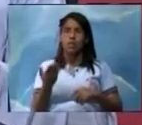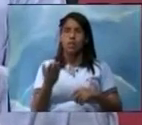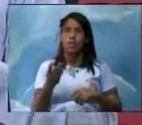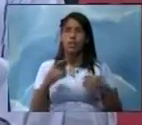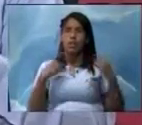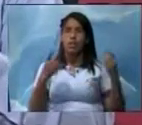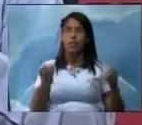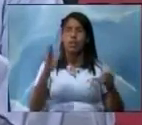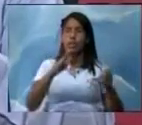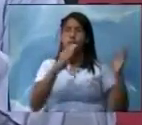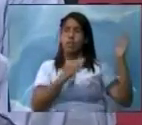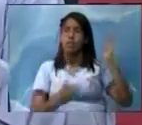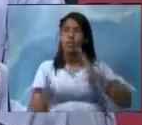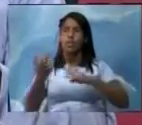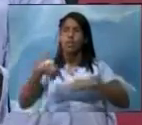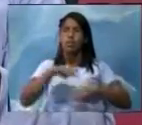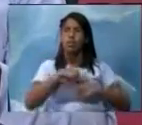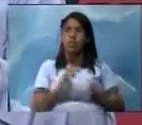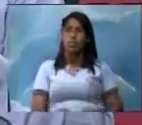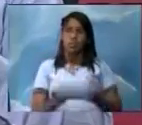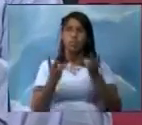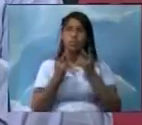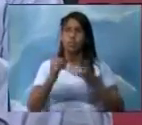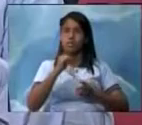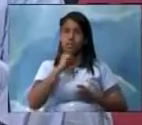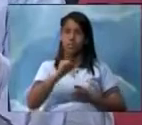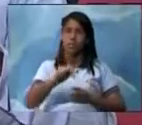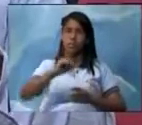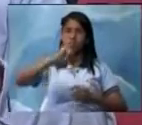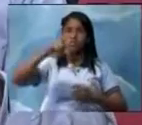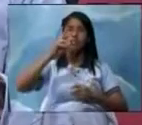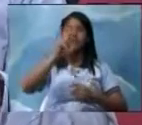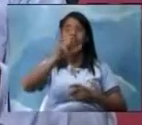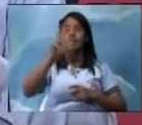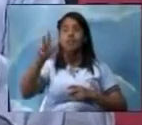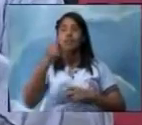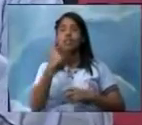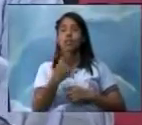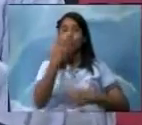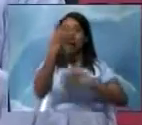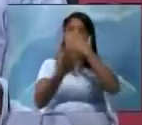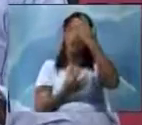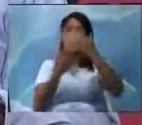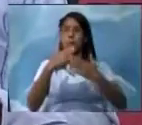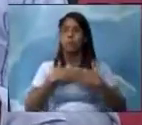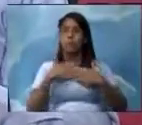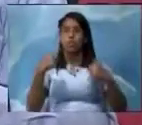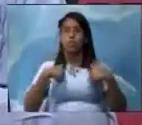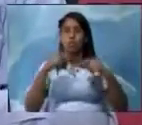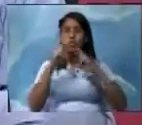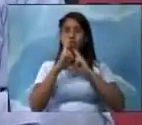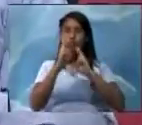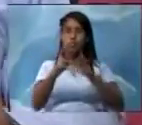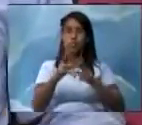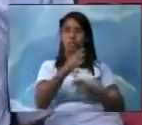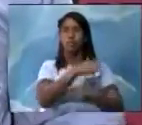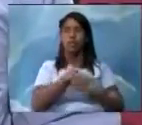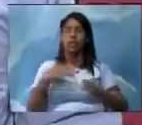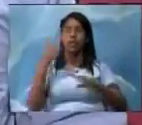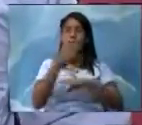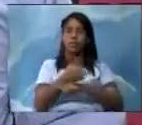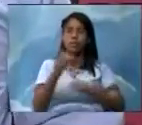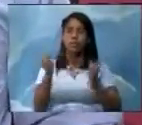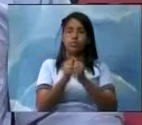debe estar presente en nuestra vida que es Jeremías 333 Clama a mí y yo te responderé Quiero entrar con el